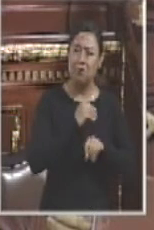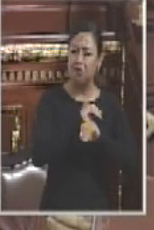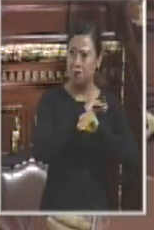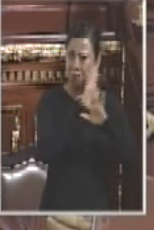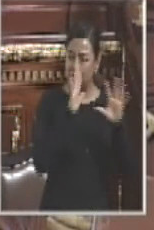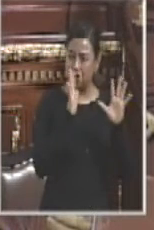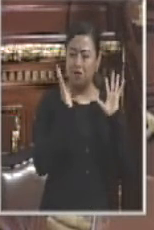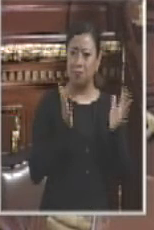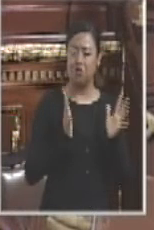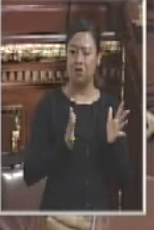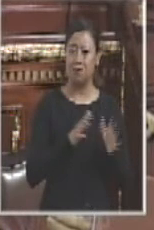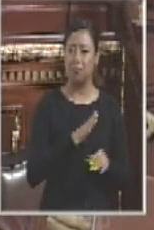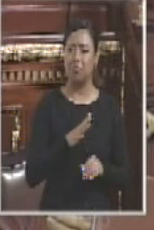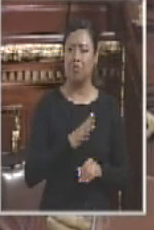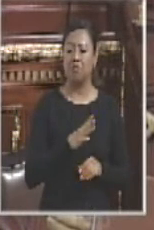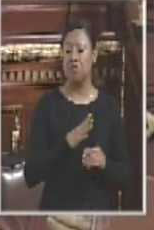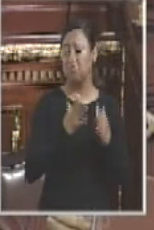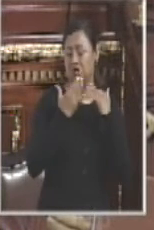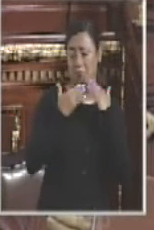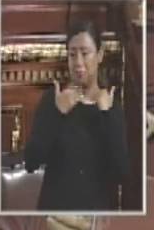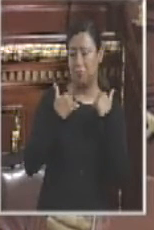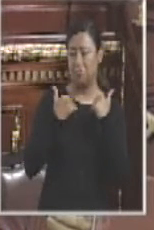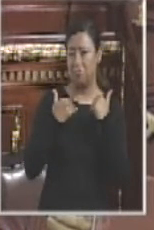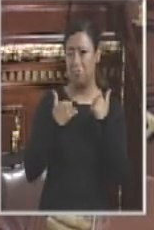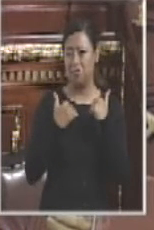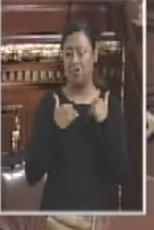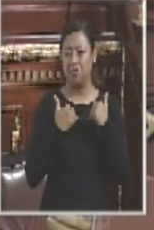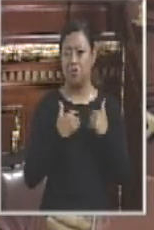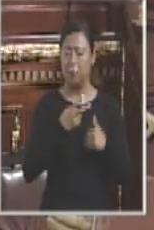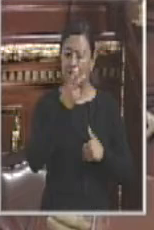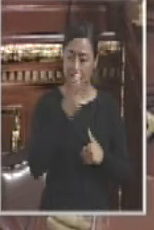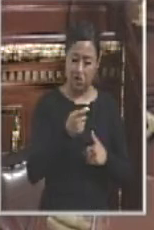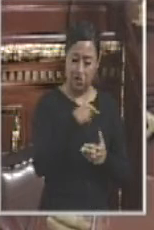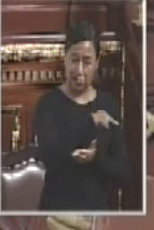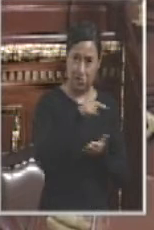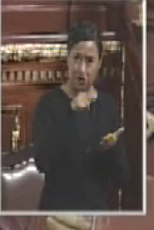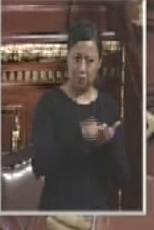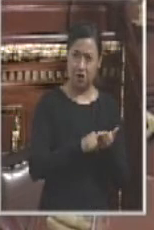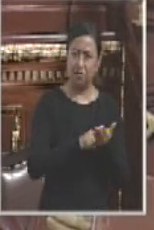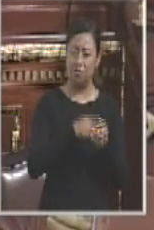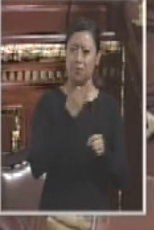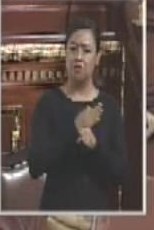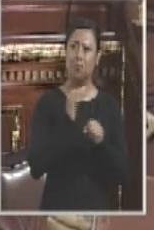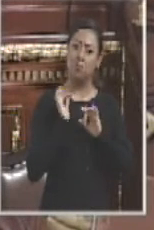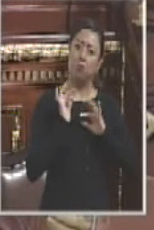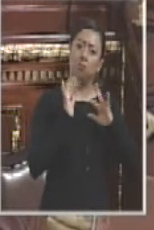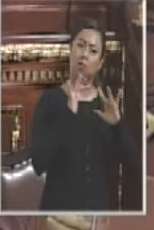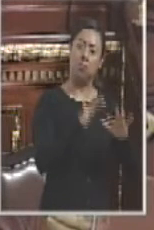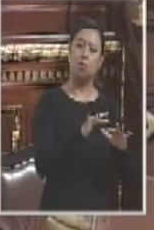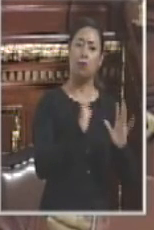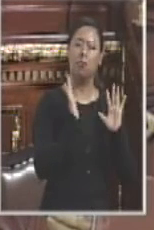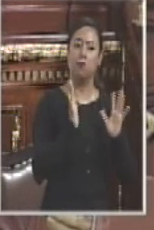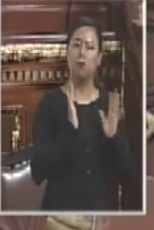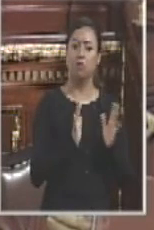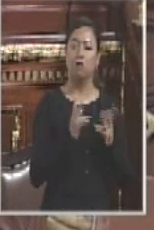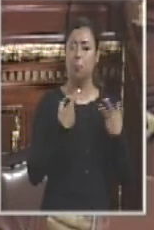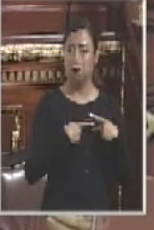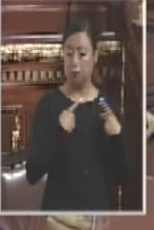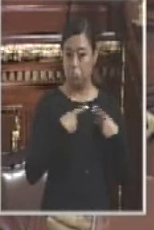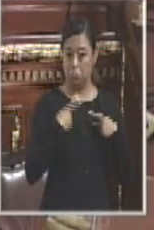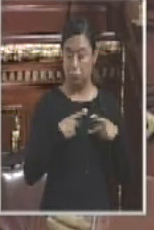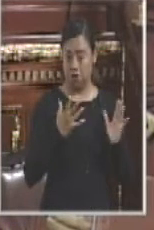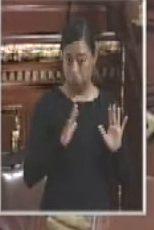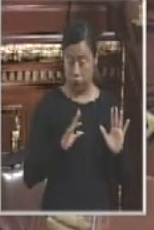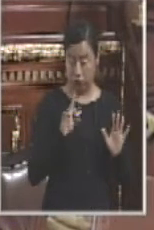se encuentra el proyecto de vivienda. Dicho predio ya fue invadido por personas ajenas a las que originalmente firman